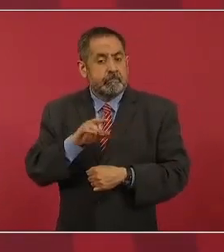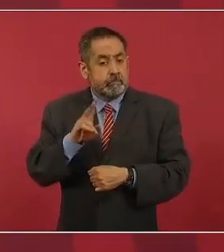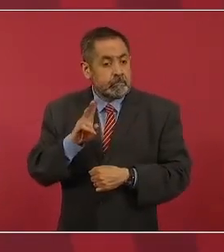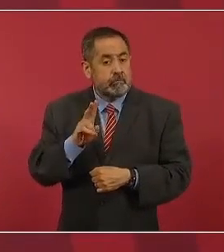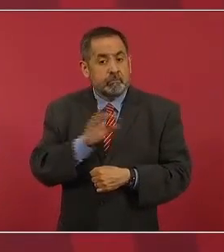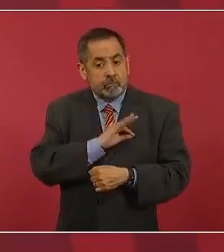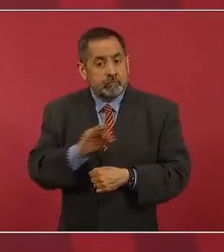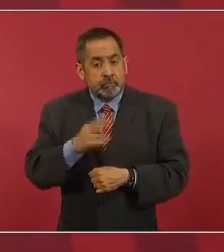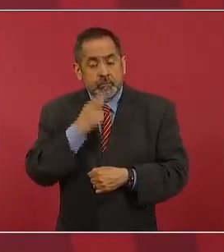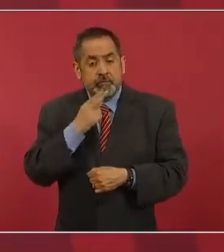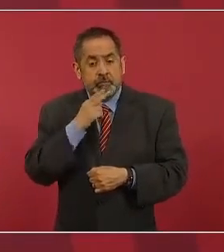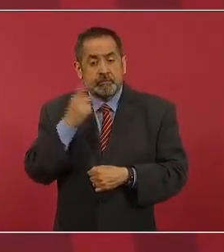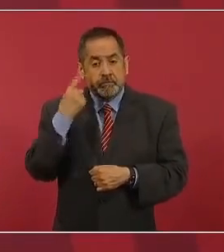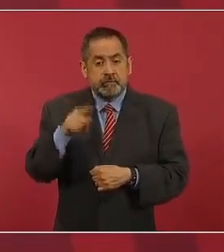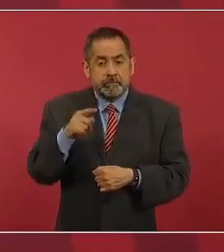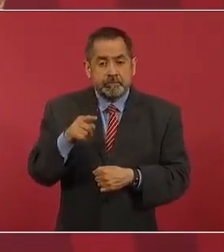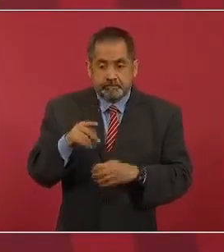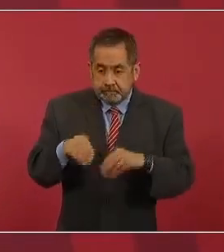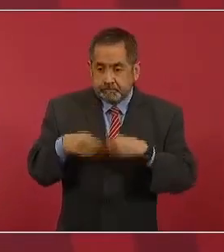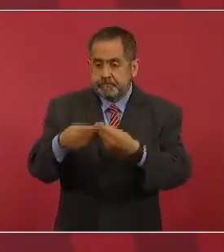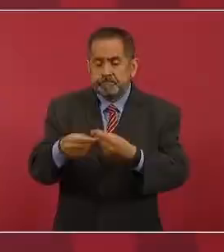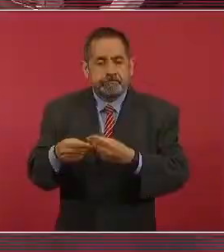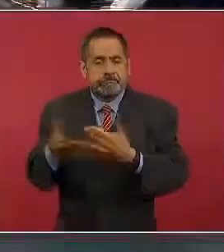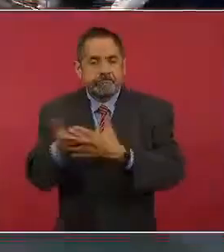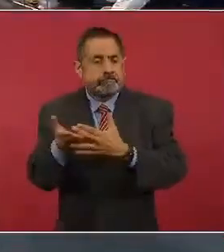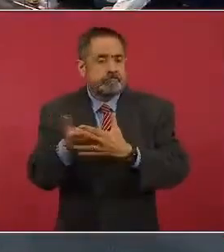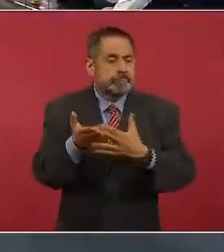utilidad la vamos a dividir,